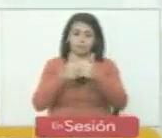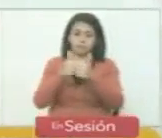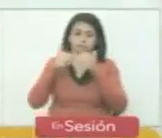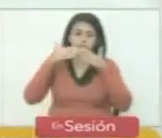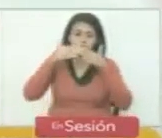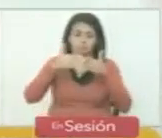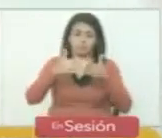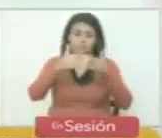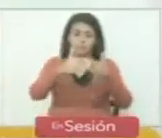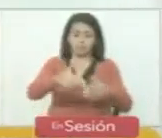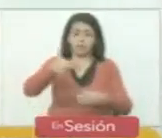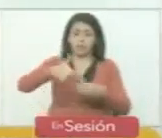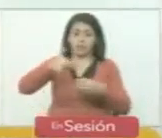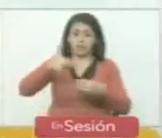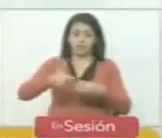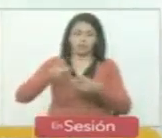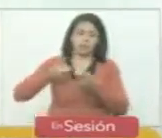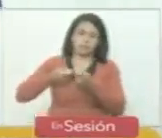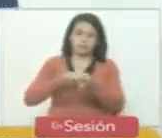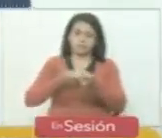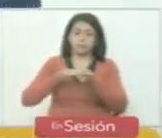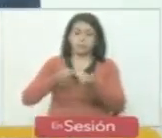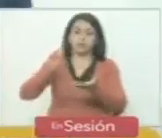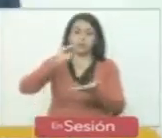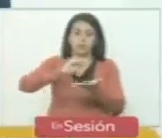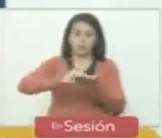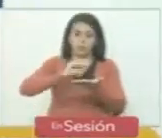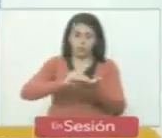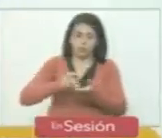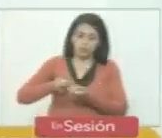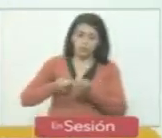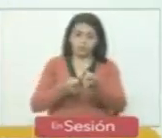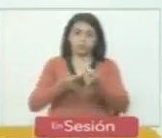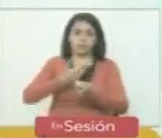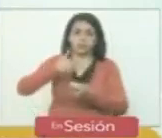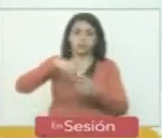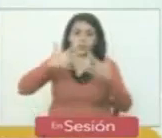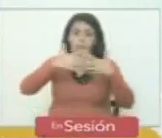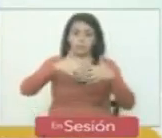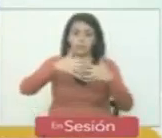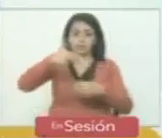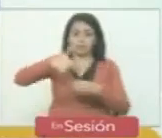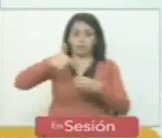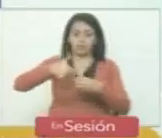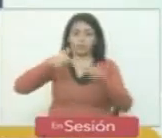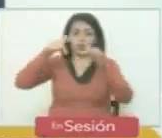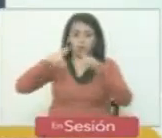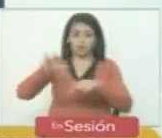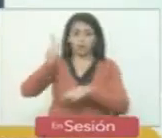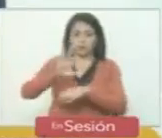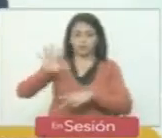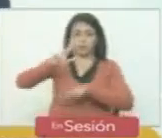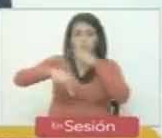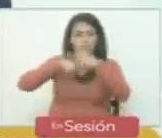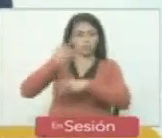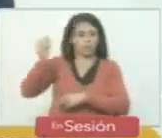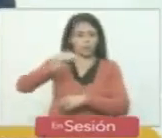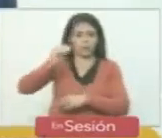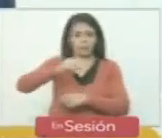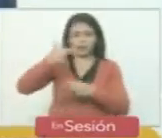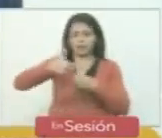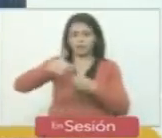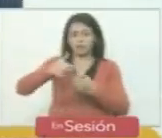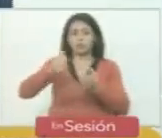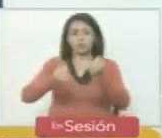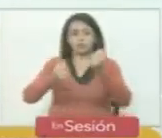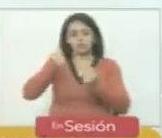gasolina, si han atacado una y otra vez nuestra refinería, Venezuela está hoy por hoy produciendo la gasolina que